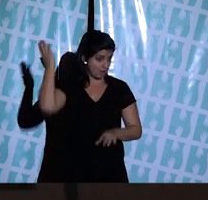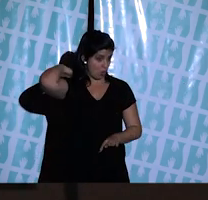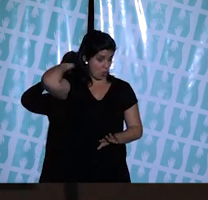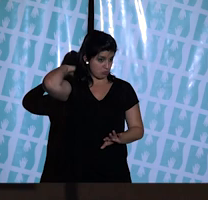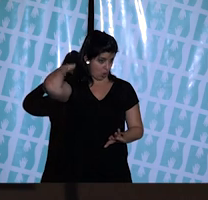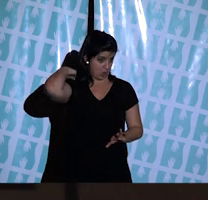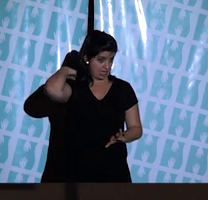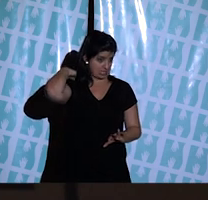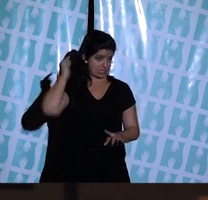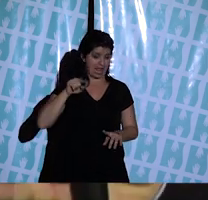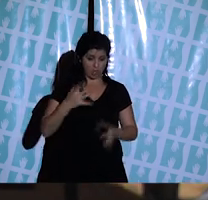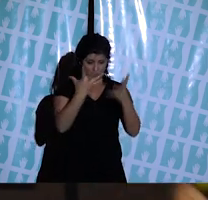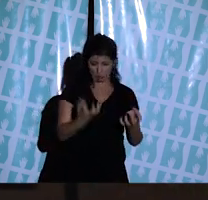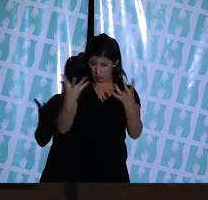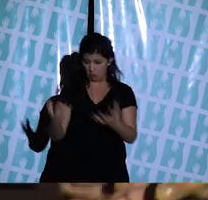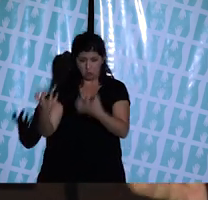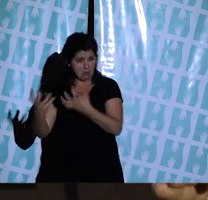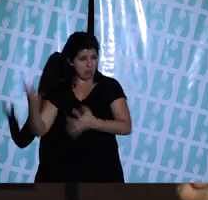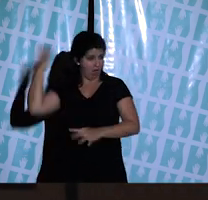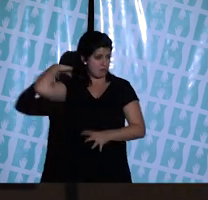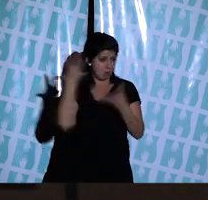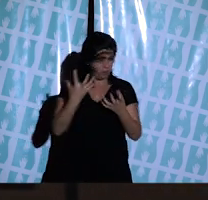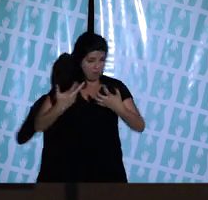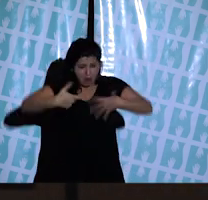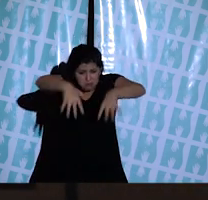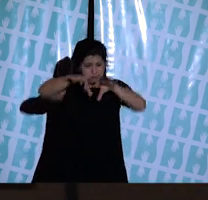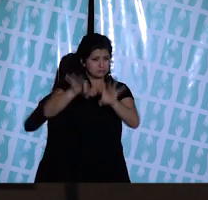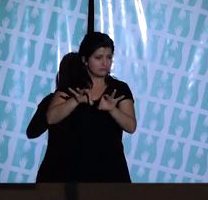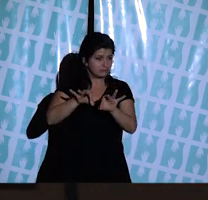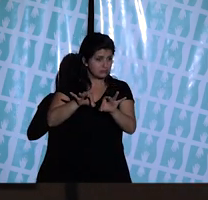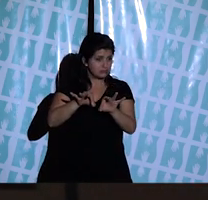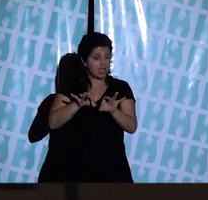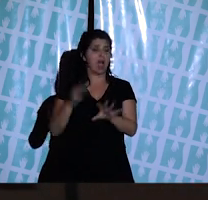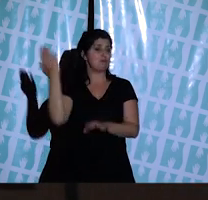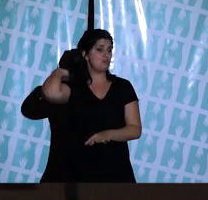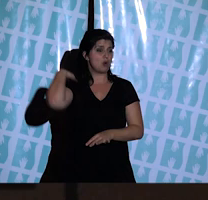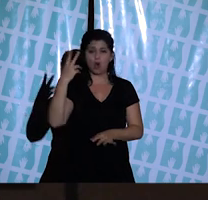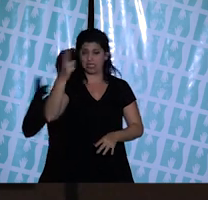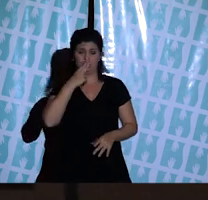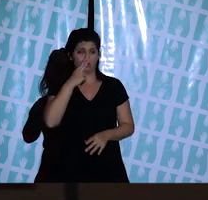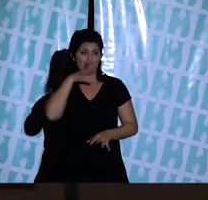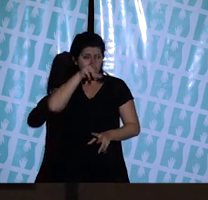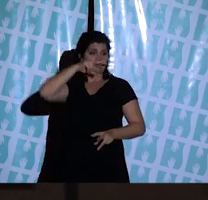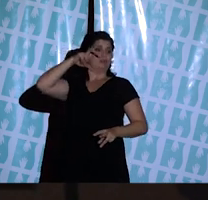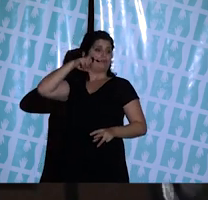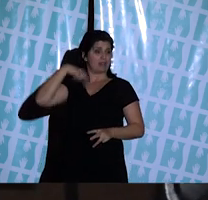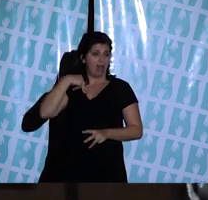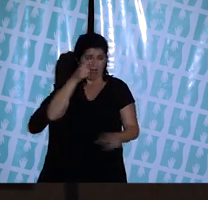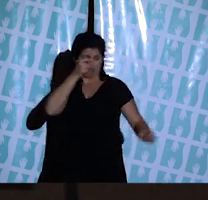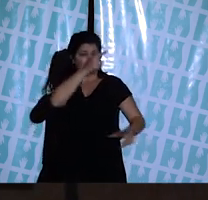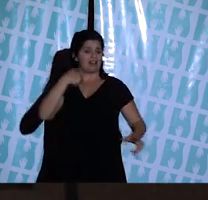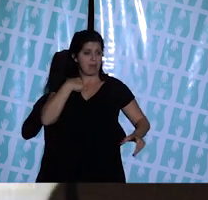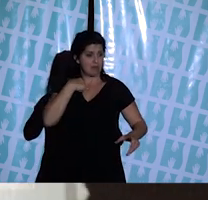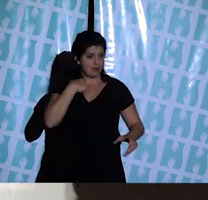la biodisponibilidad es del 100%. Llega todo, rápido. O sea, asociar una droga y el efecto... exacerba